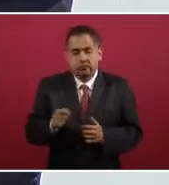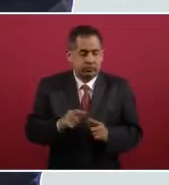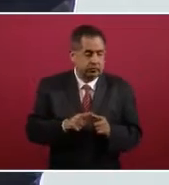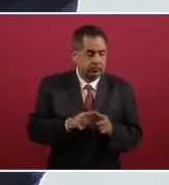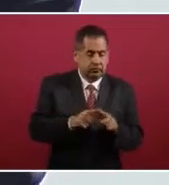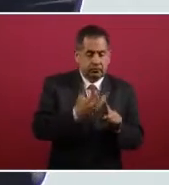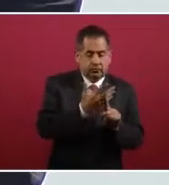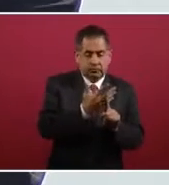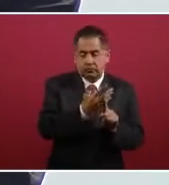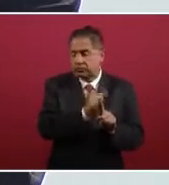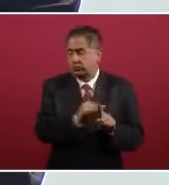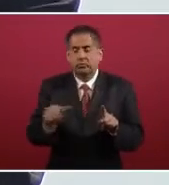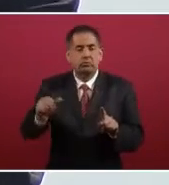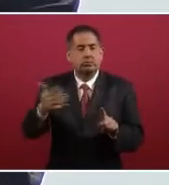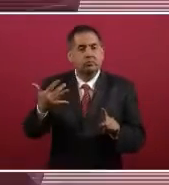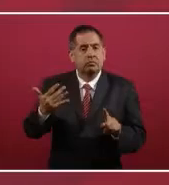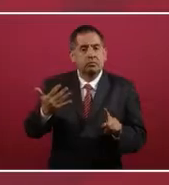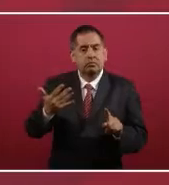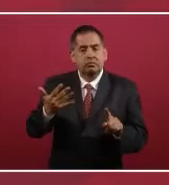a 50